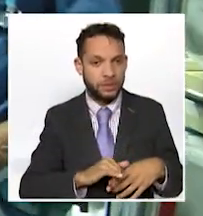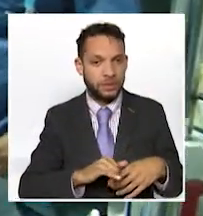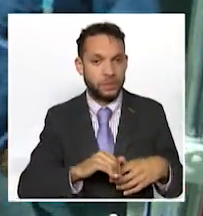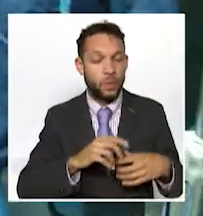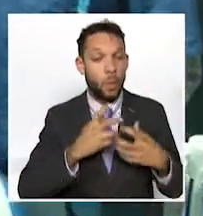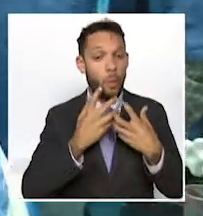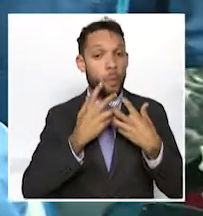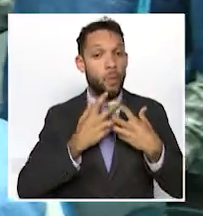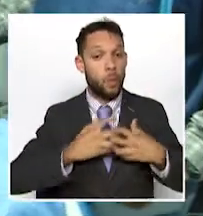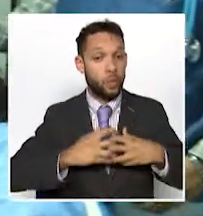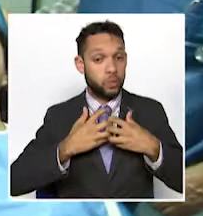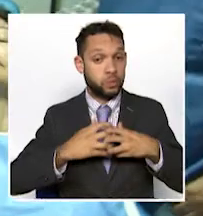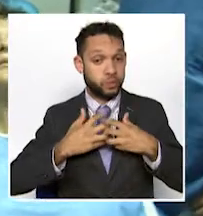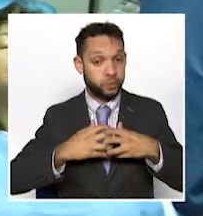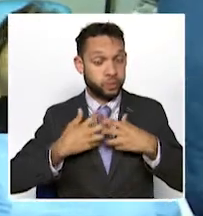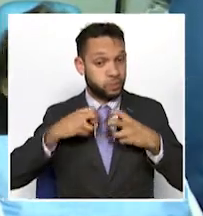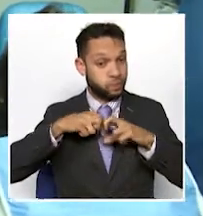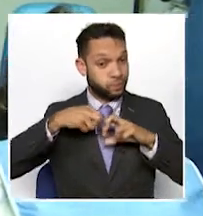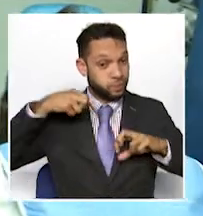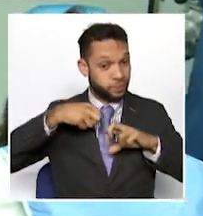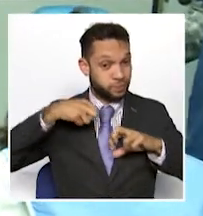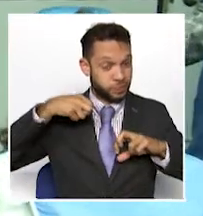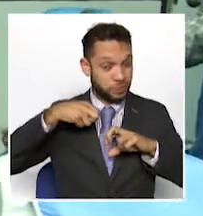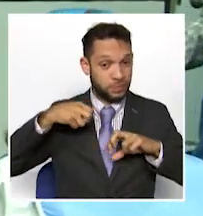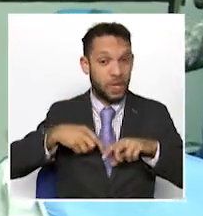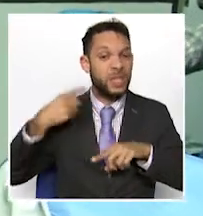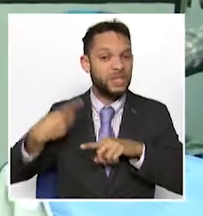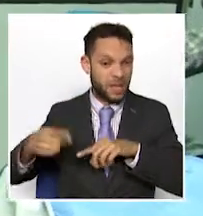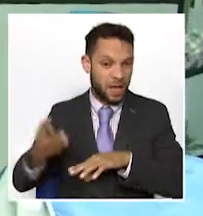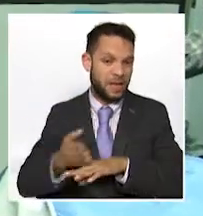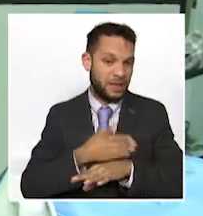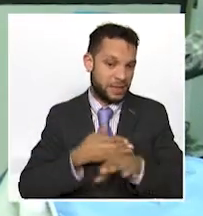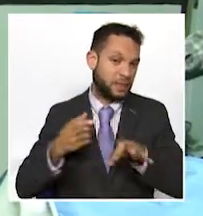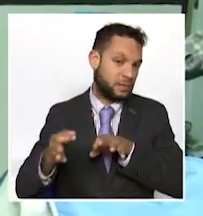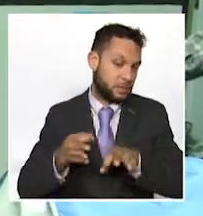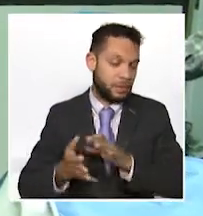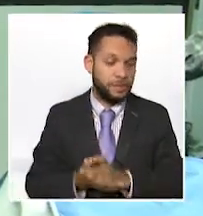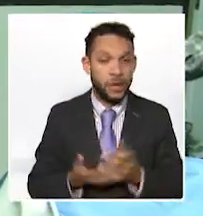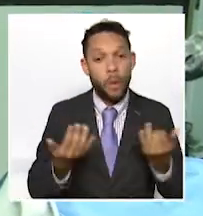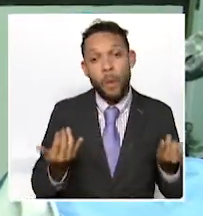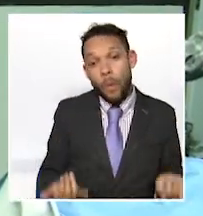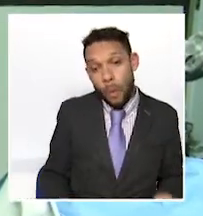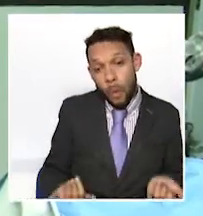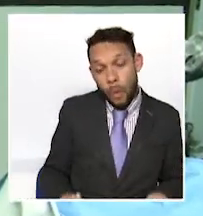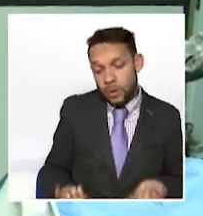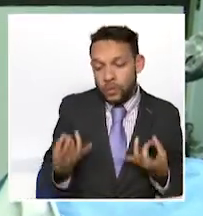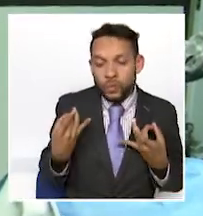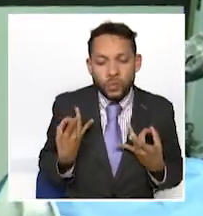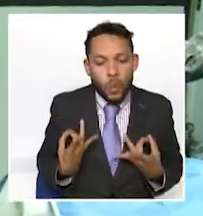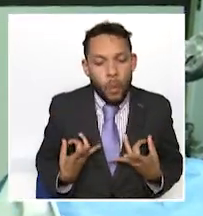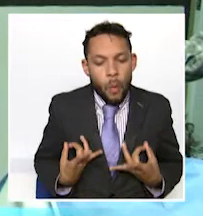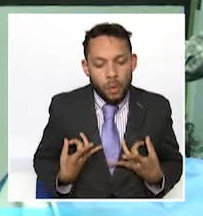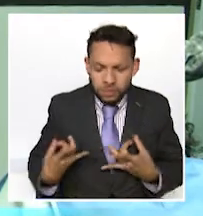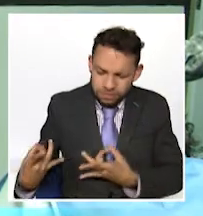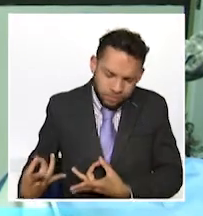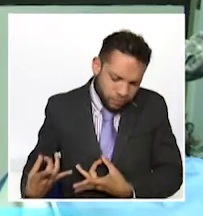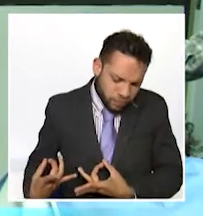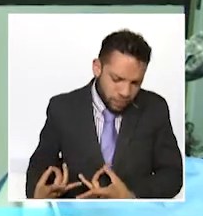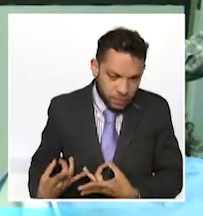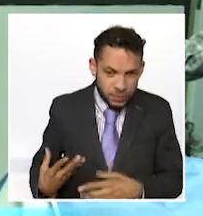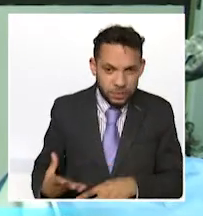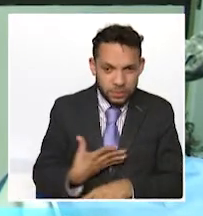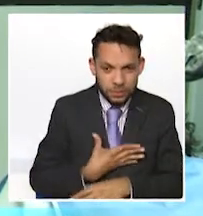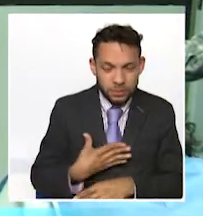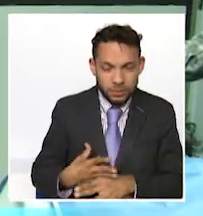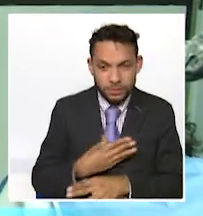órgano-dientes que hemos mirado en muchos programas. Pero como hoy el programa es de dolor, entonces vamos a pasar